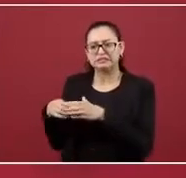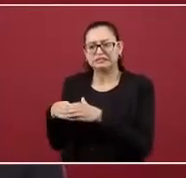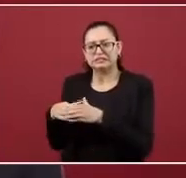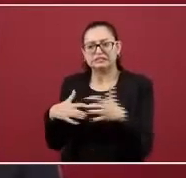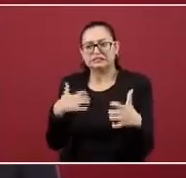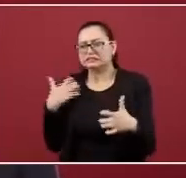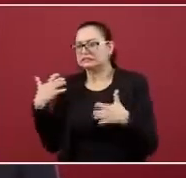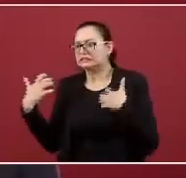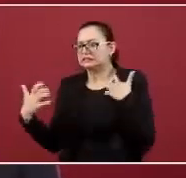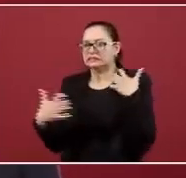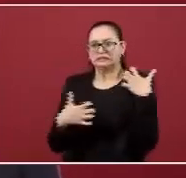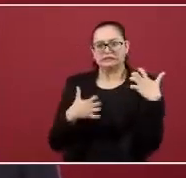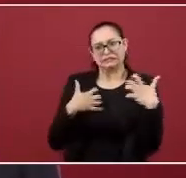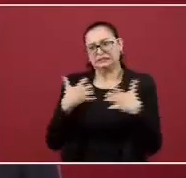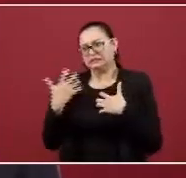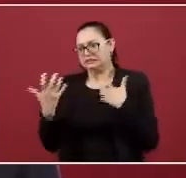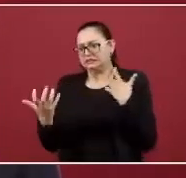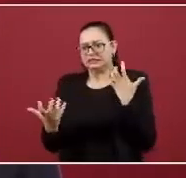desesperación